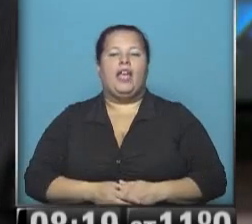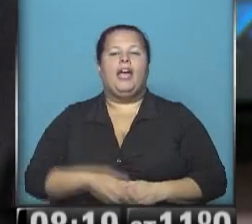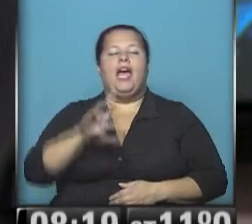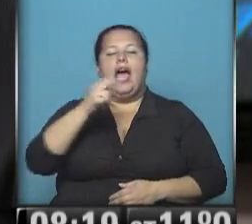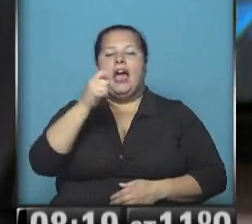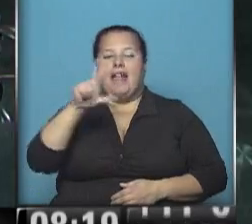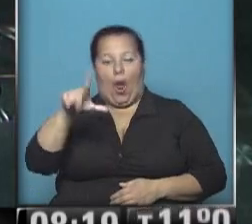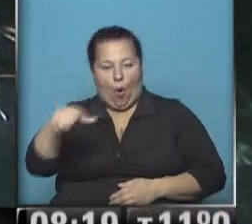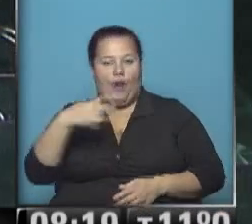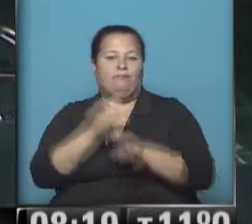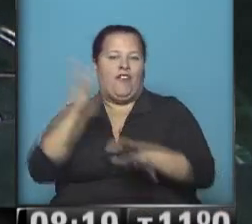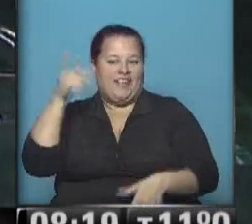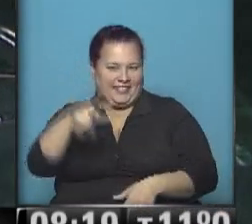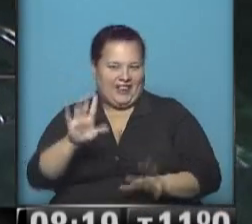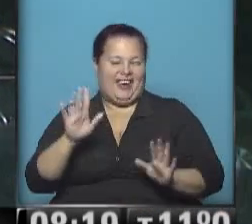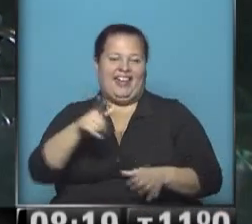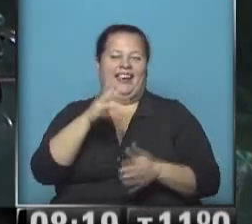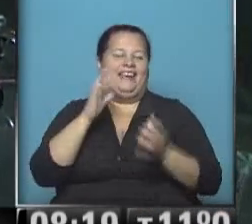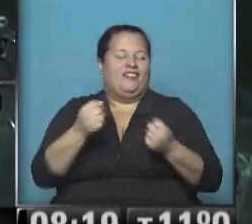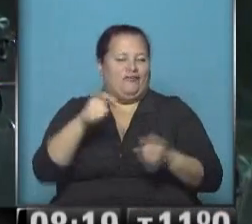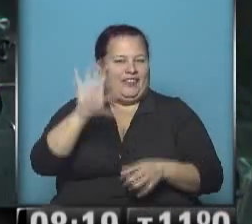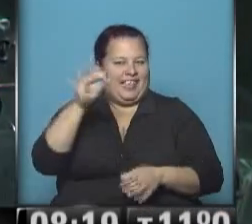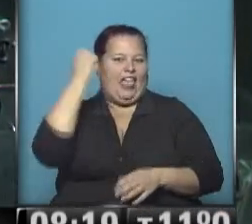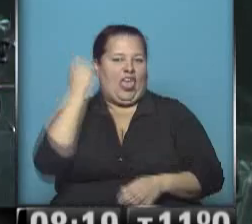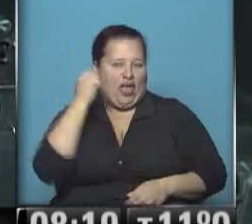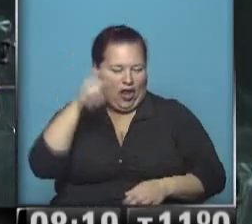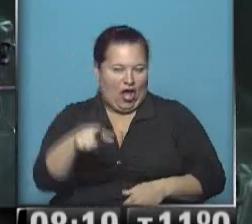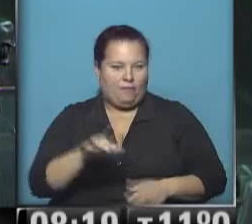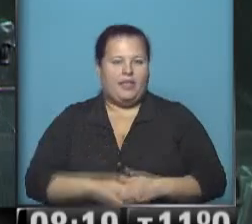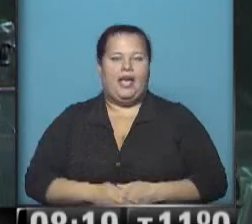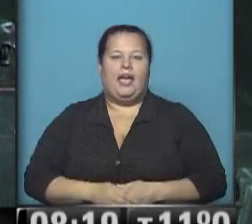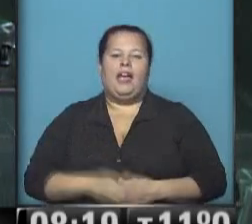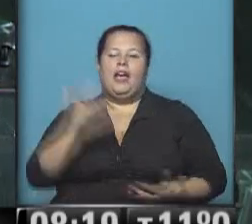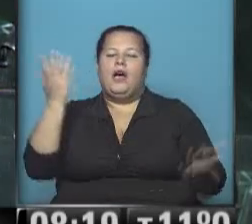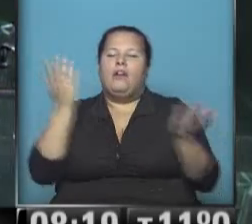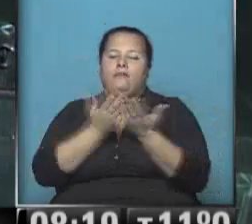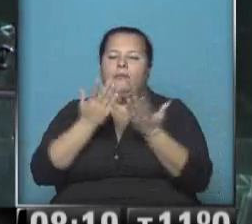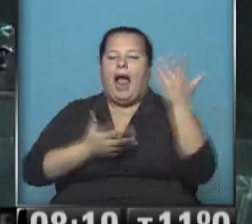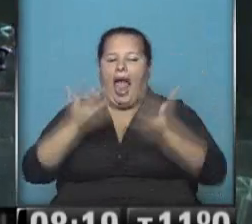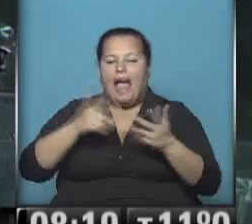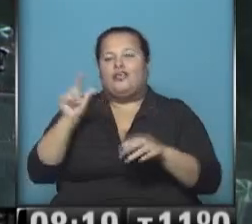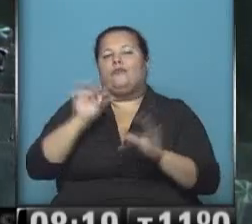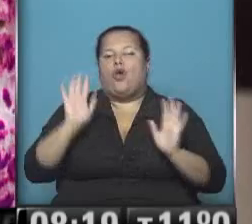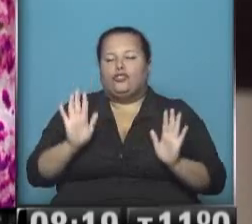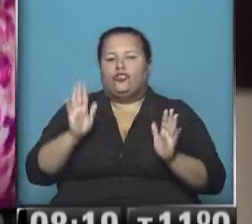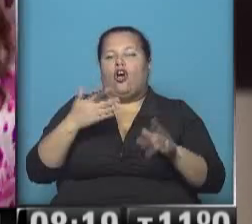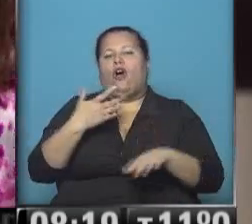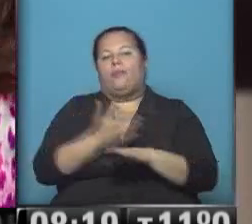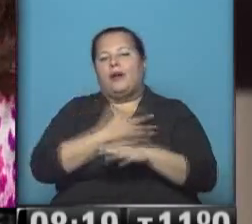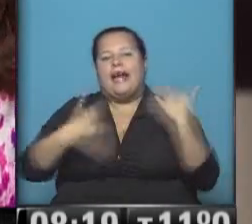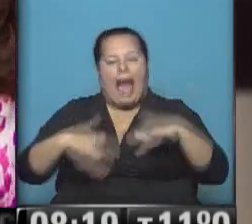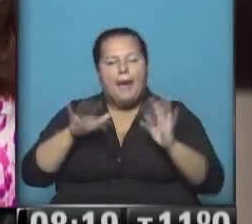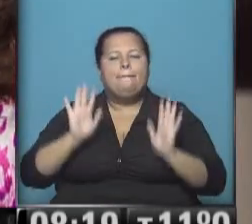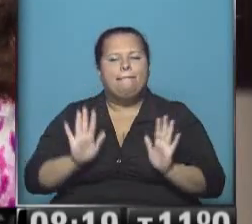raúl dellatorre nuestro especialista nuestra mano fuerte en economía un balance de claros preliminares tal vez algo pronto